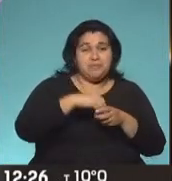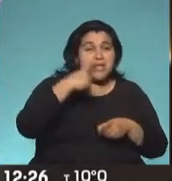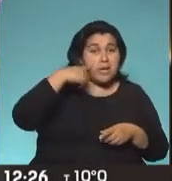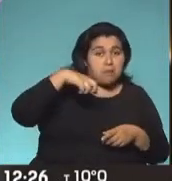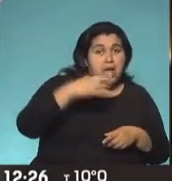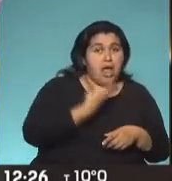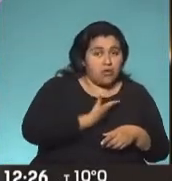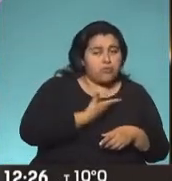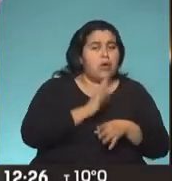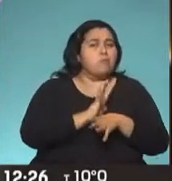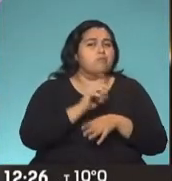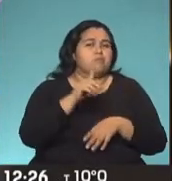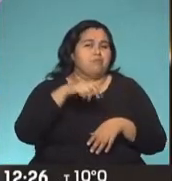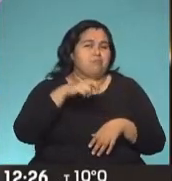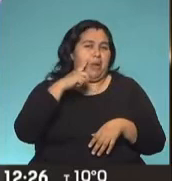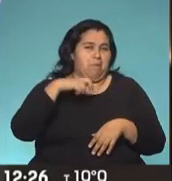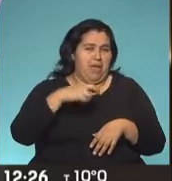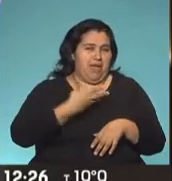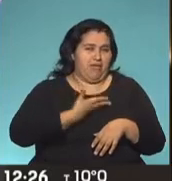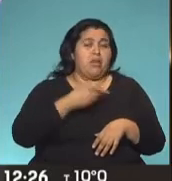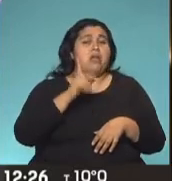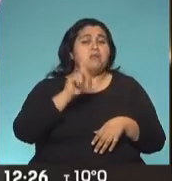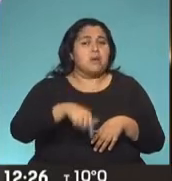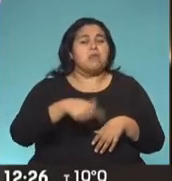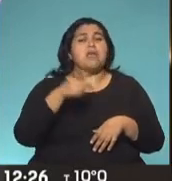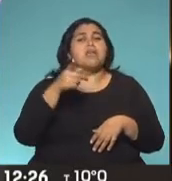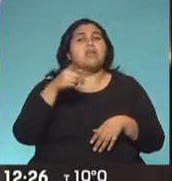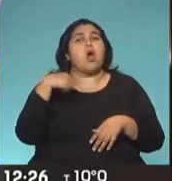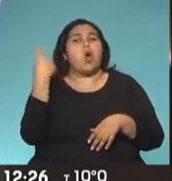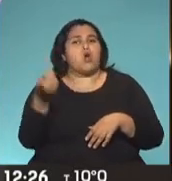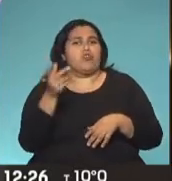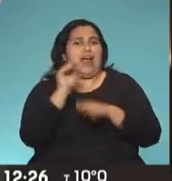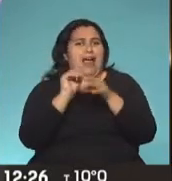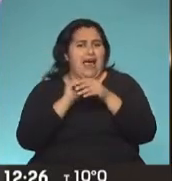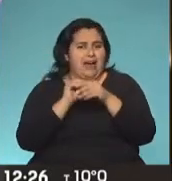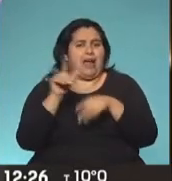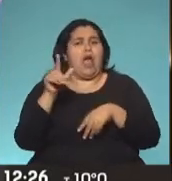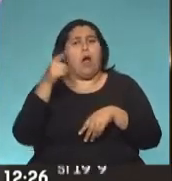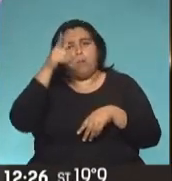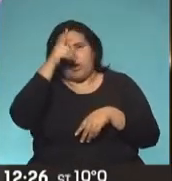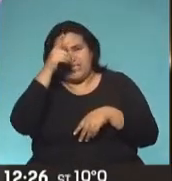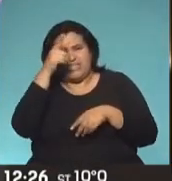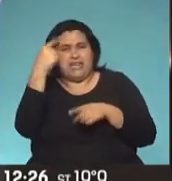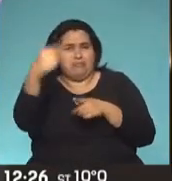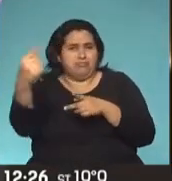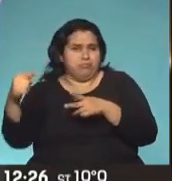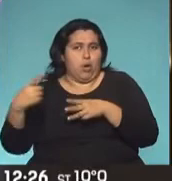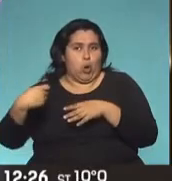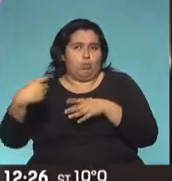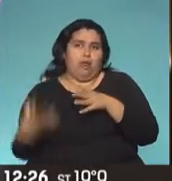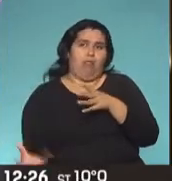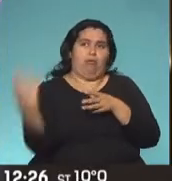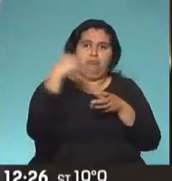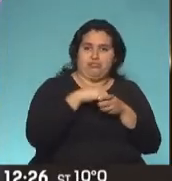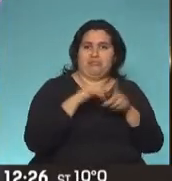caja más grande de la provincia sino a todas las cajas jubilatorias de la provincia incluido por ejemplo la caja de los policías y otros otros